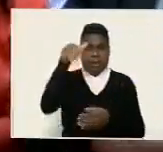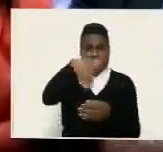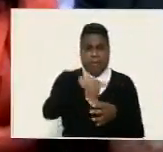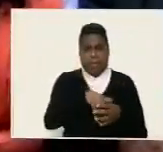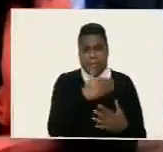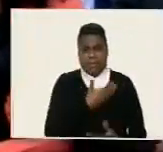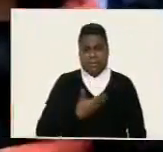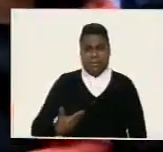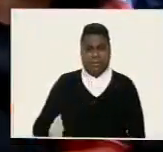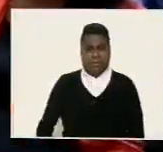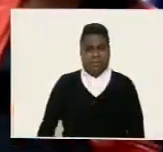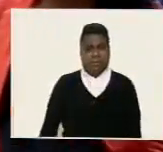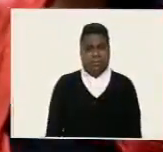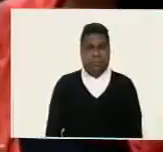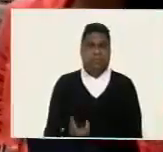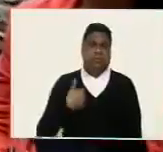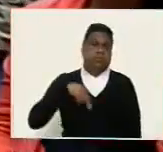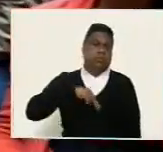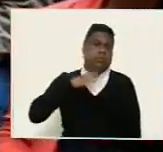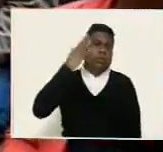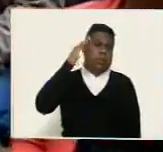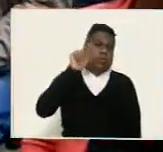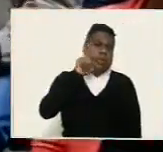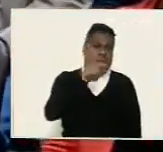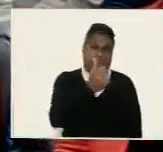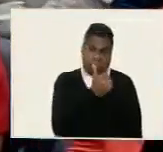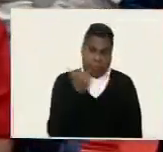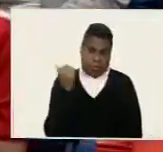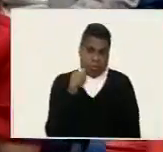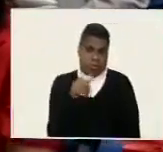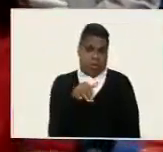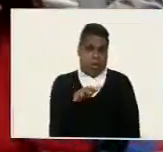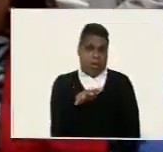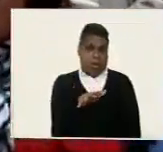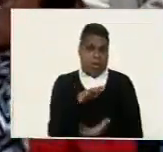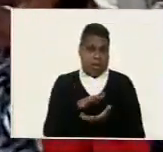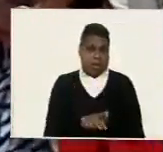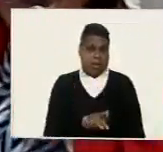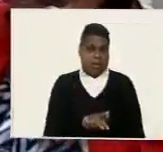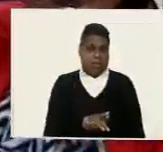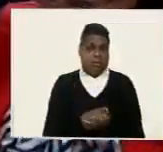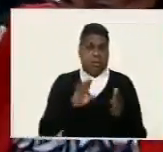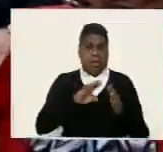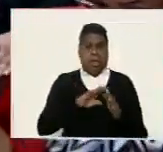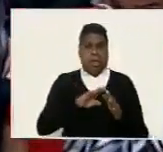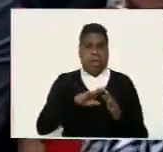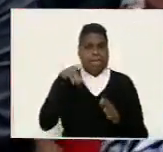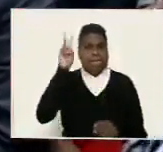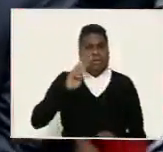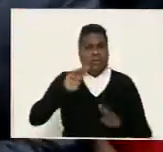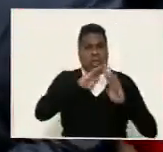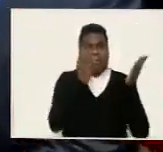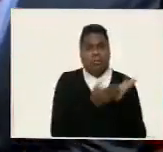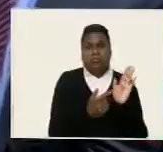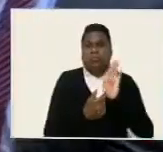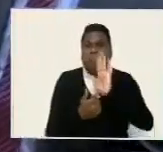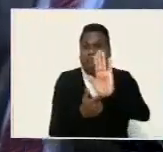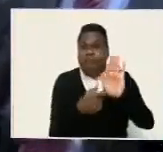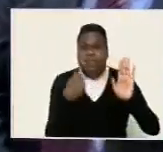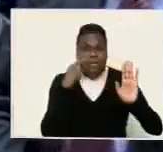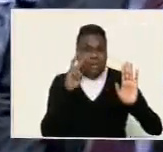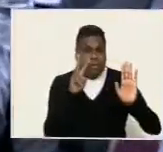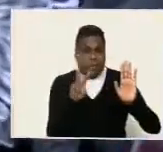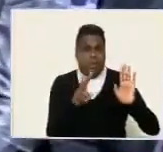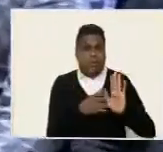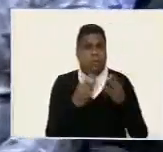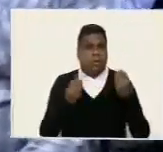hacemos. Ellos ganaron una elección. Ahora, el país y el mundo debería darse cuenta.